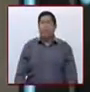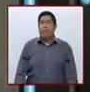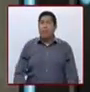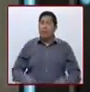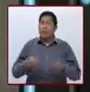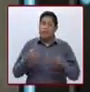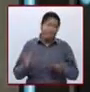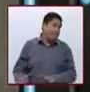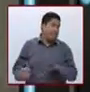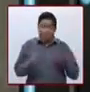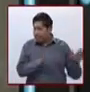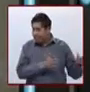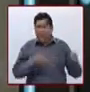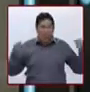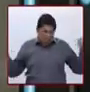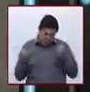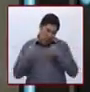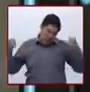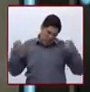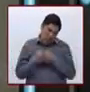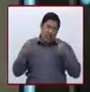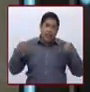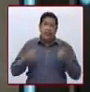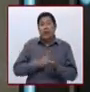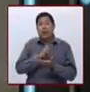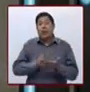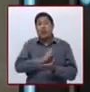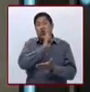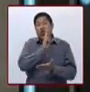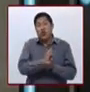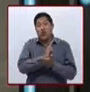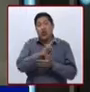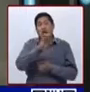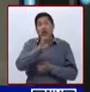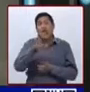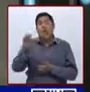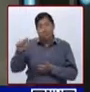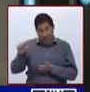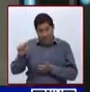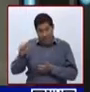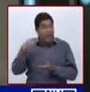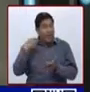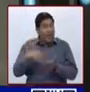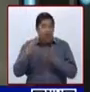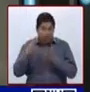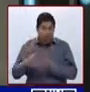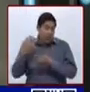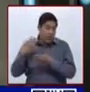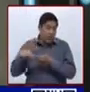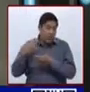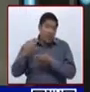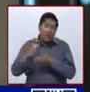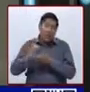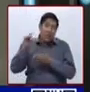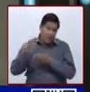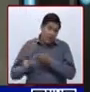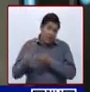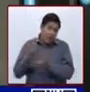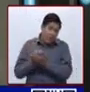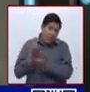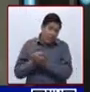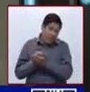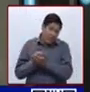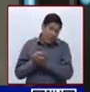hubo enfrentamientos sin dónde en la Universidad Mayor de San Andrés en Cochabamba. Estudiantes de la carrera de Ingeniería Financiera